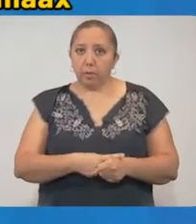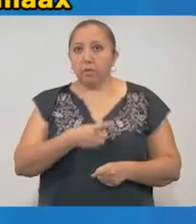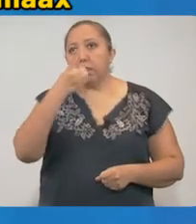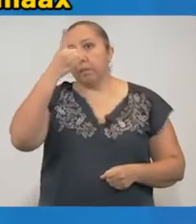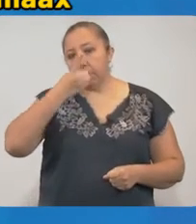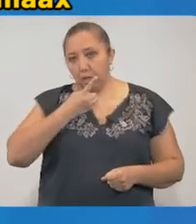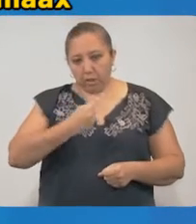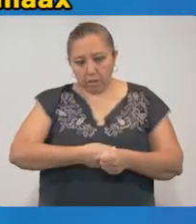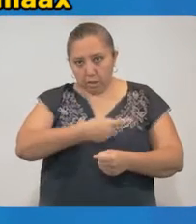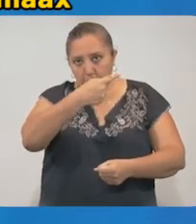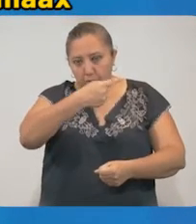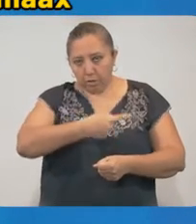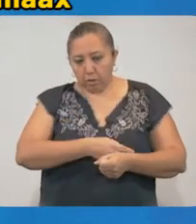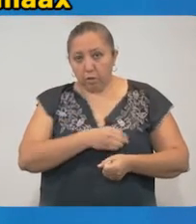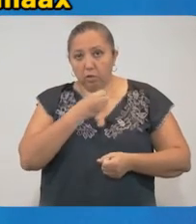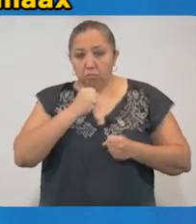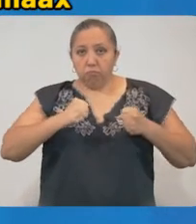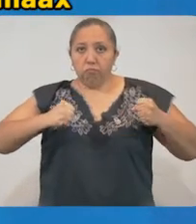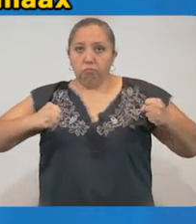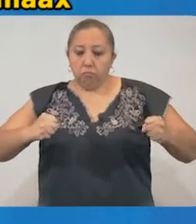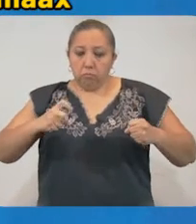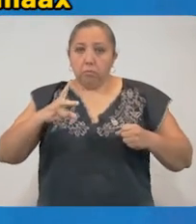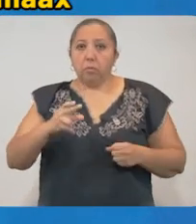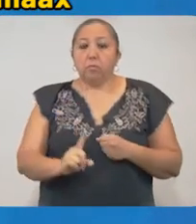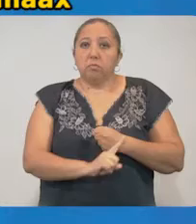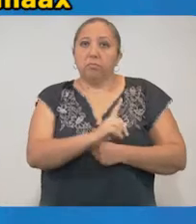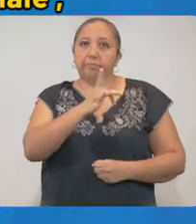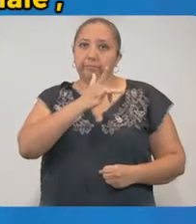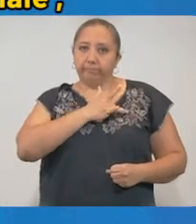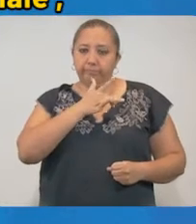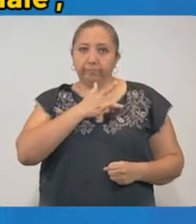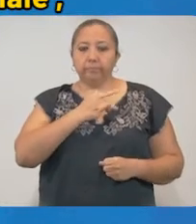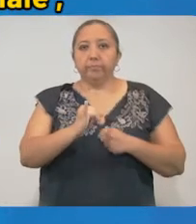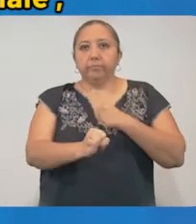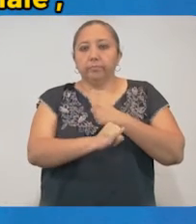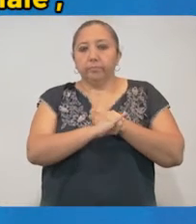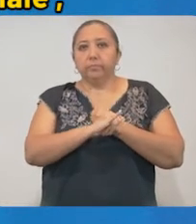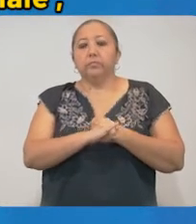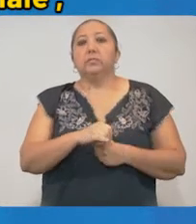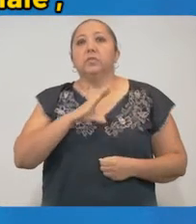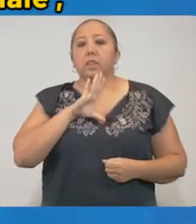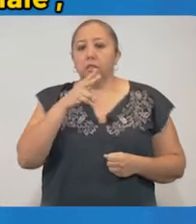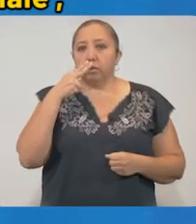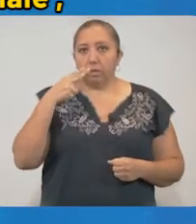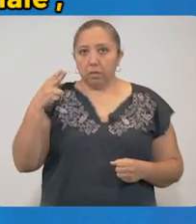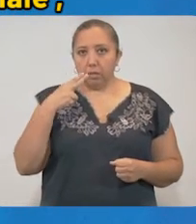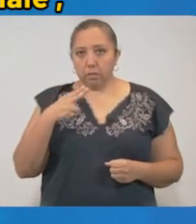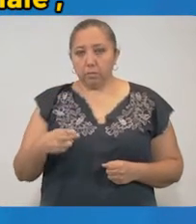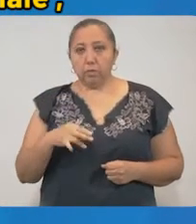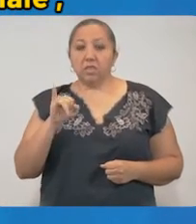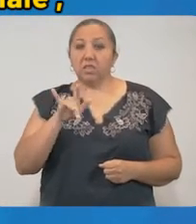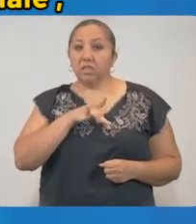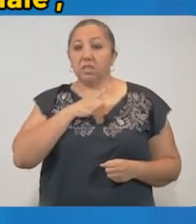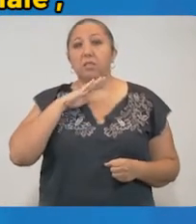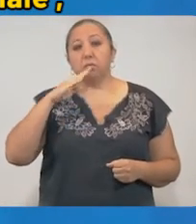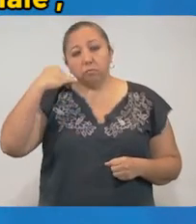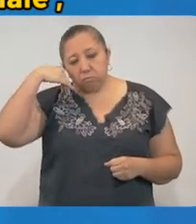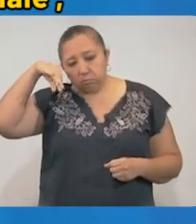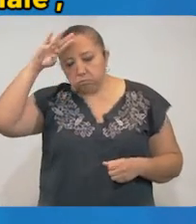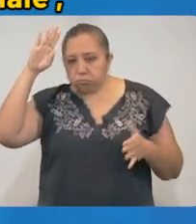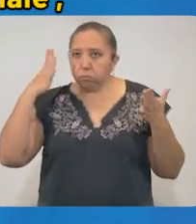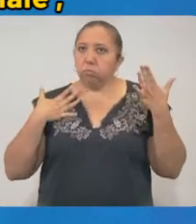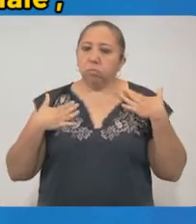como diabetes, hipertensión, sobrepeso, problemas cardíacos, VIH, cáncer o tabaquismo. Si presentan fiebre,